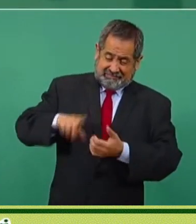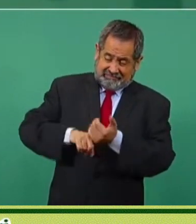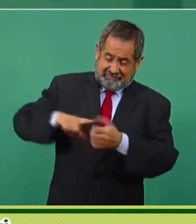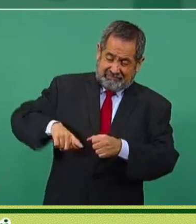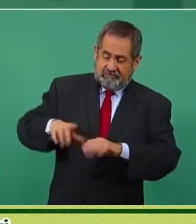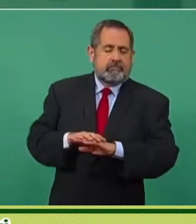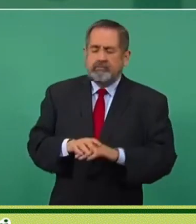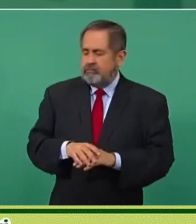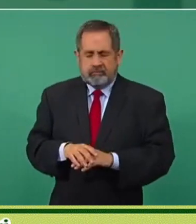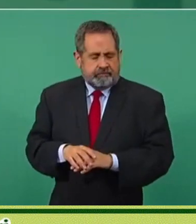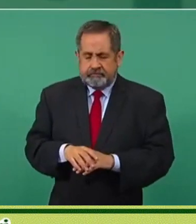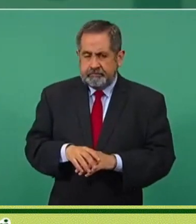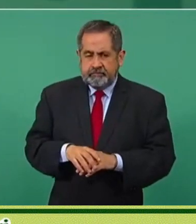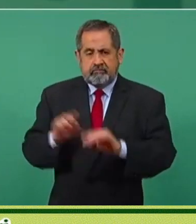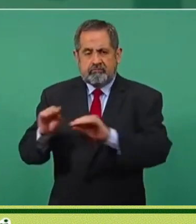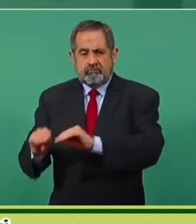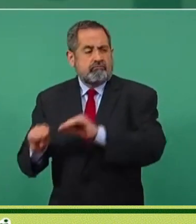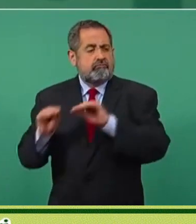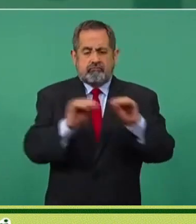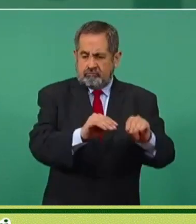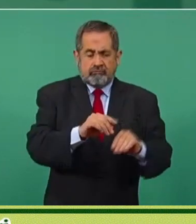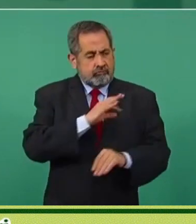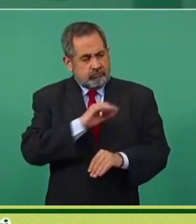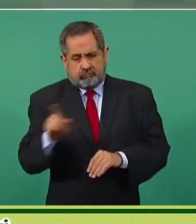Se puede hacer, y también de manera lícita,